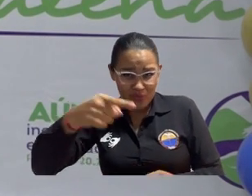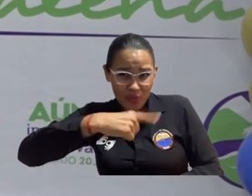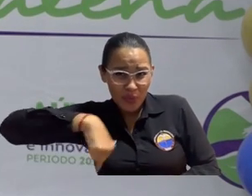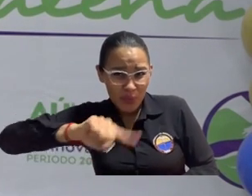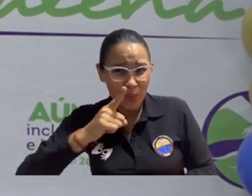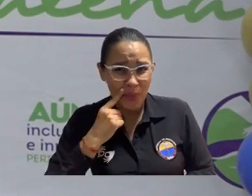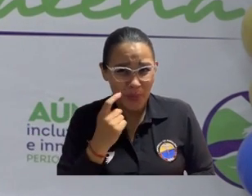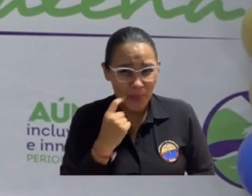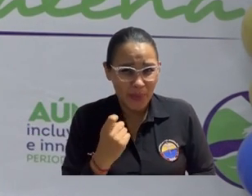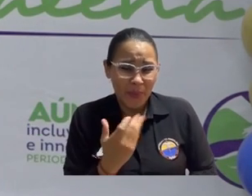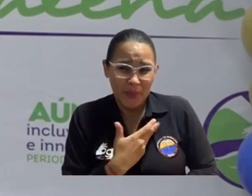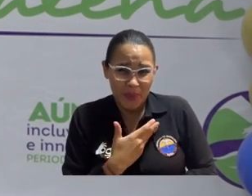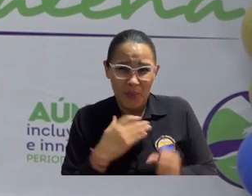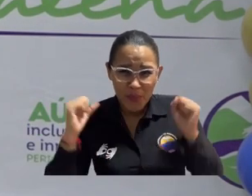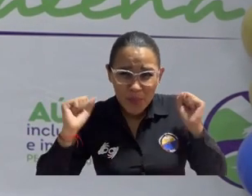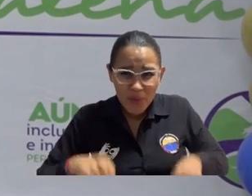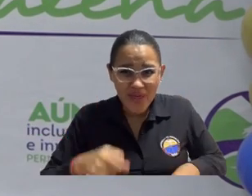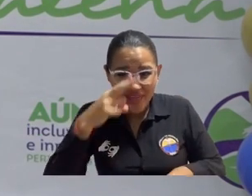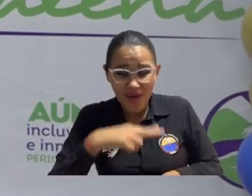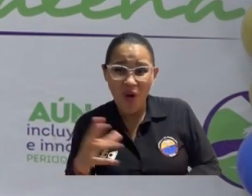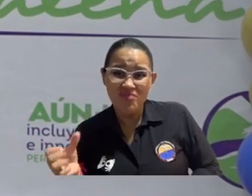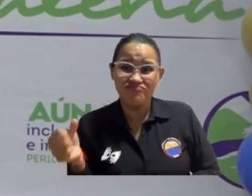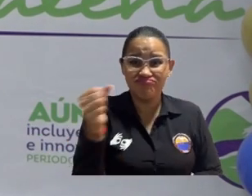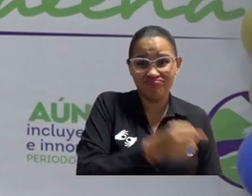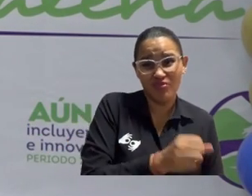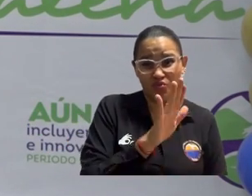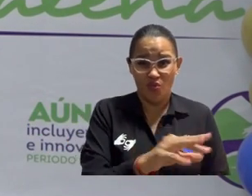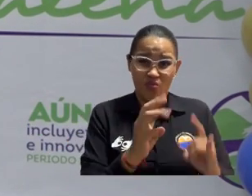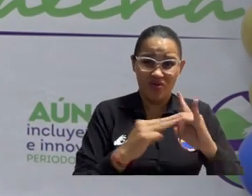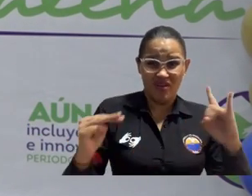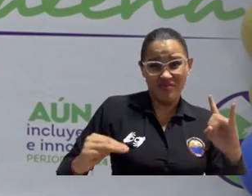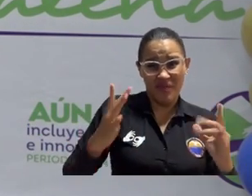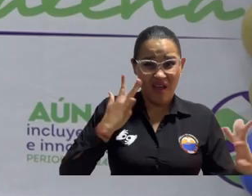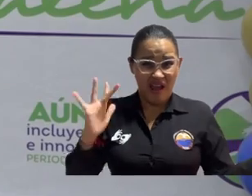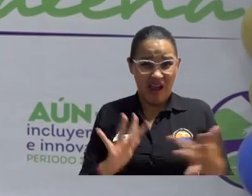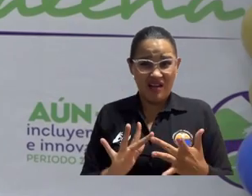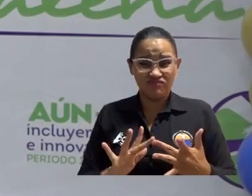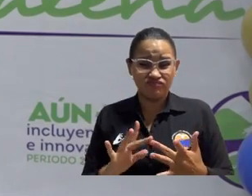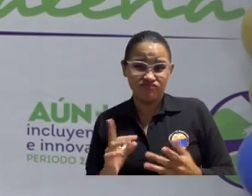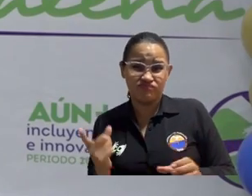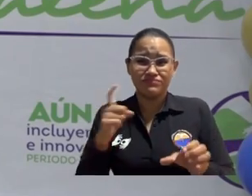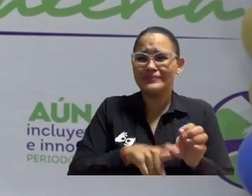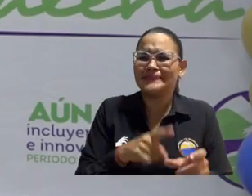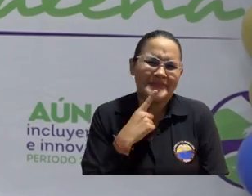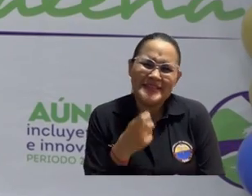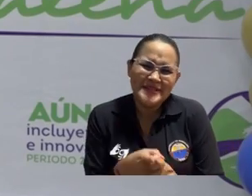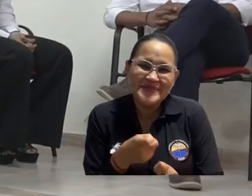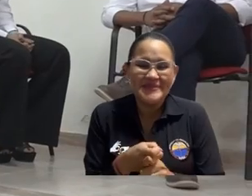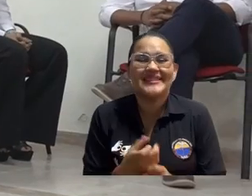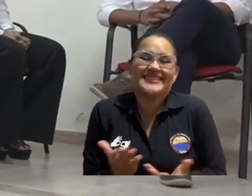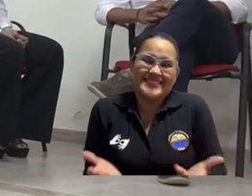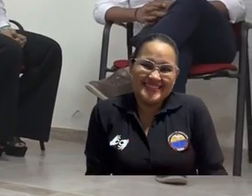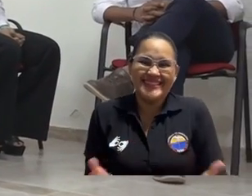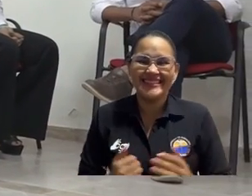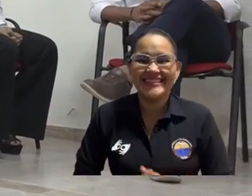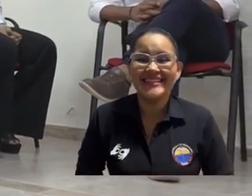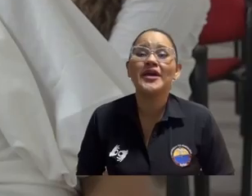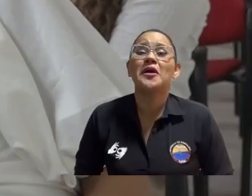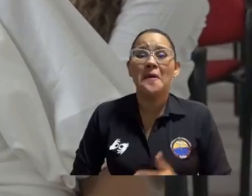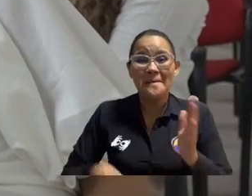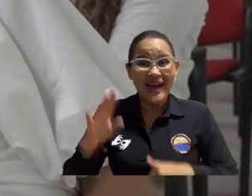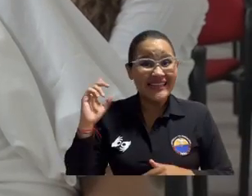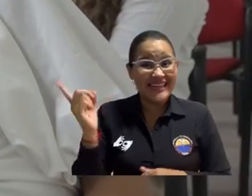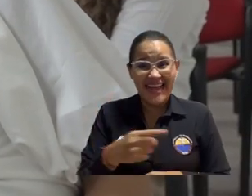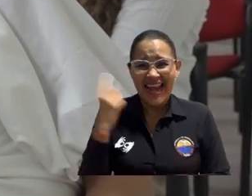no alcanzamos los padres a poner a un hijo nuestro en una universidad tan prestigiosa como es la de Magdalena. Con sus corazones